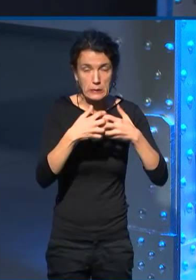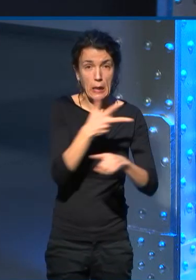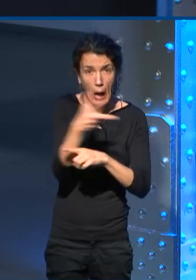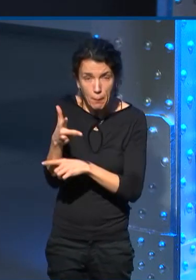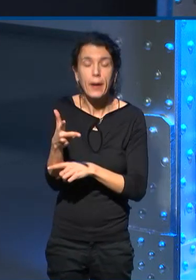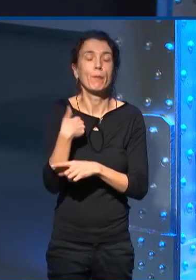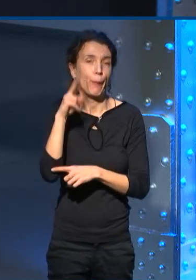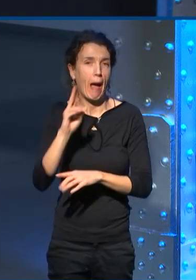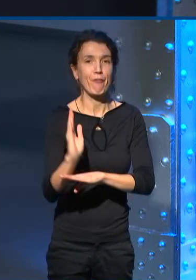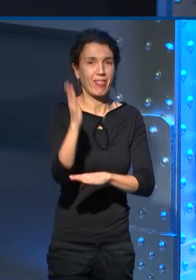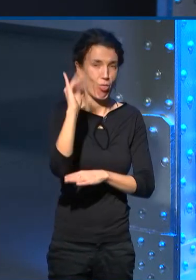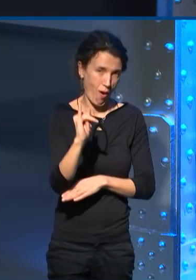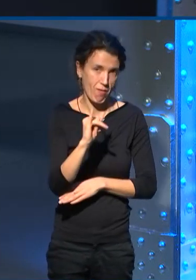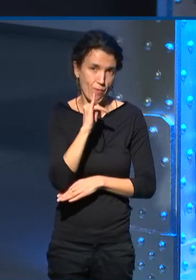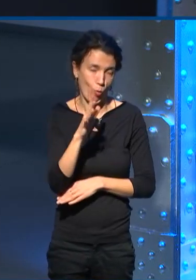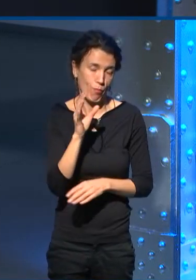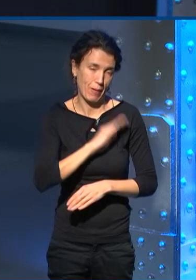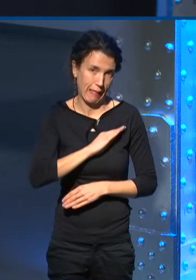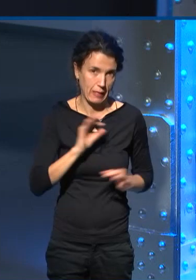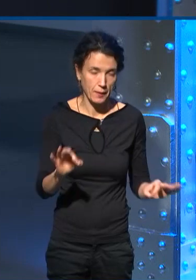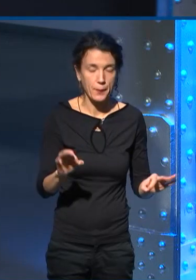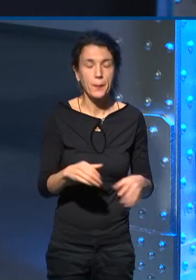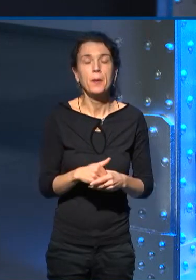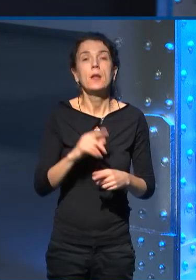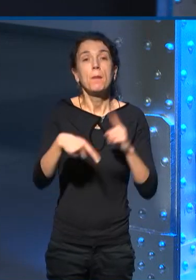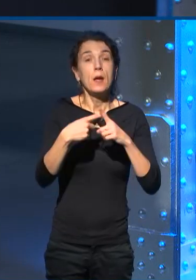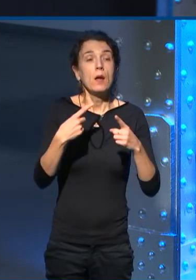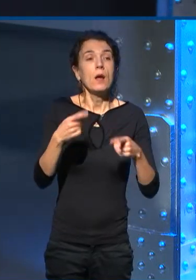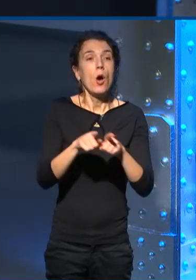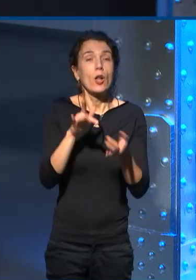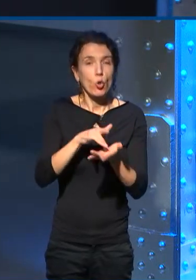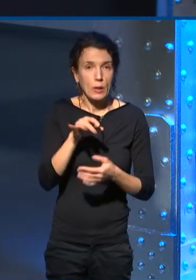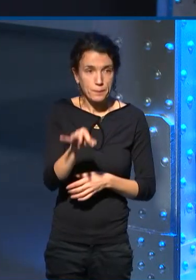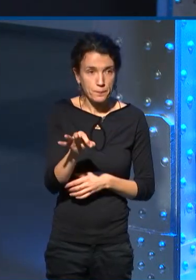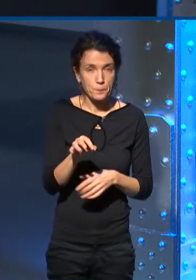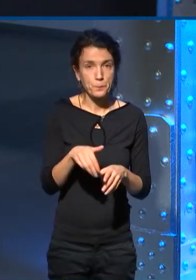pues se ven afectados y hay que tenerlo en consideración. Vamos a conducir sobre Marte.